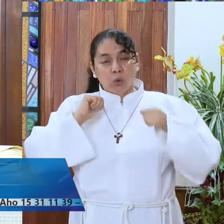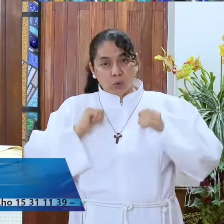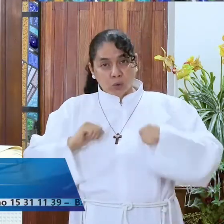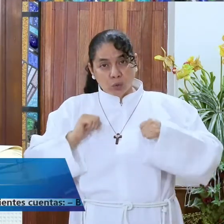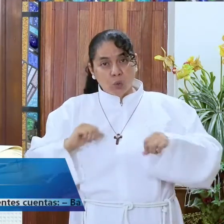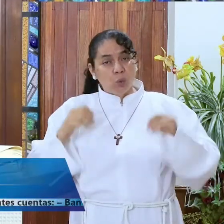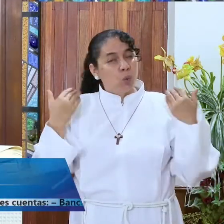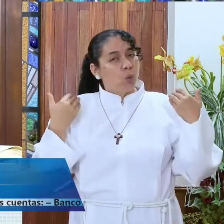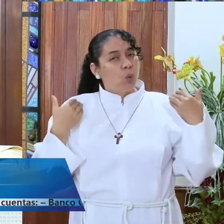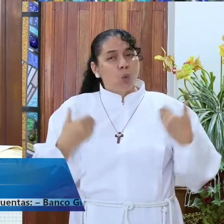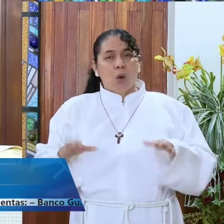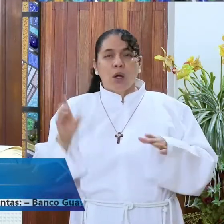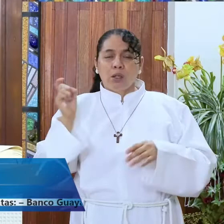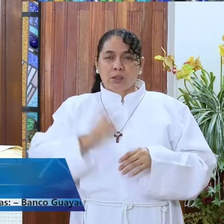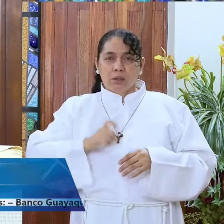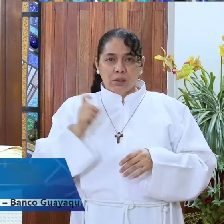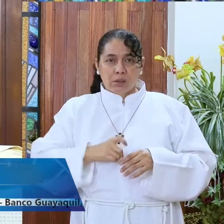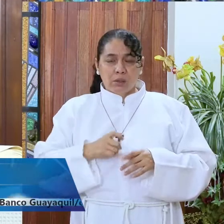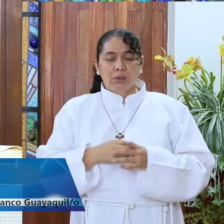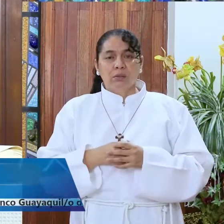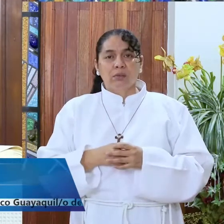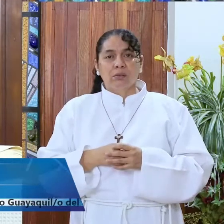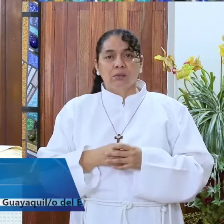cualquier tipo de necesidad